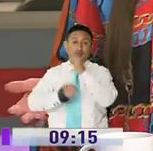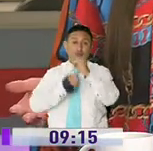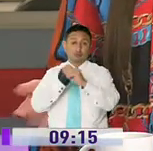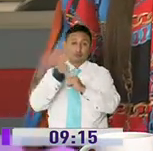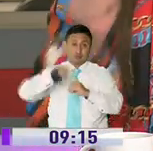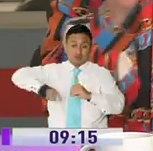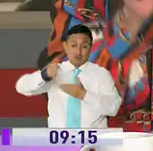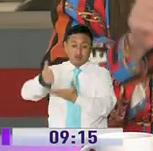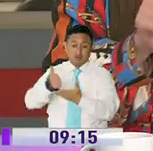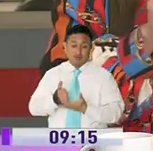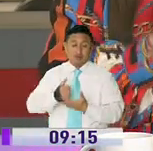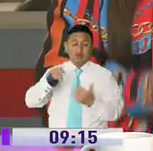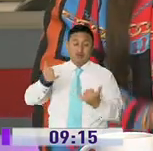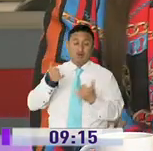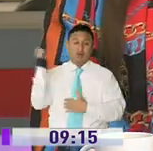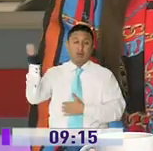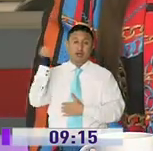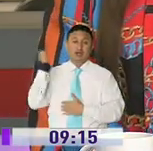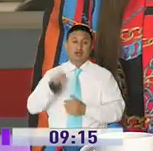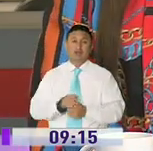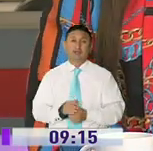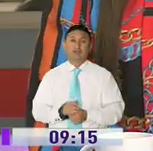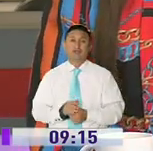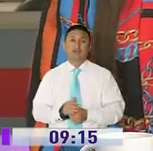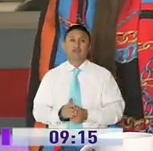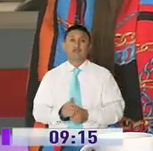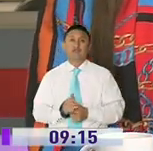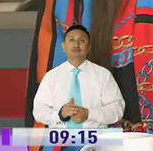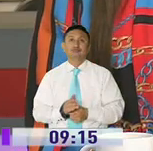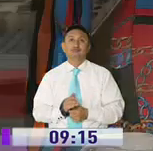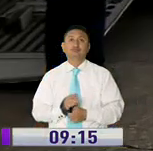al país durante esta emergencia sanitaria.